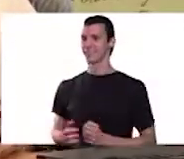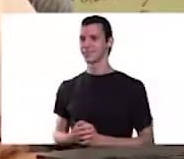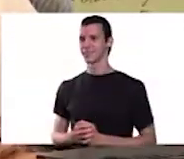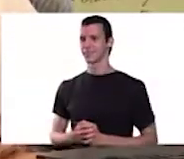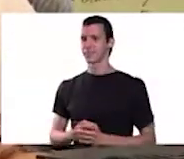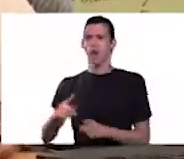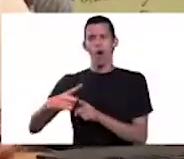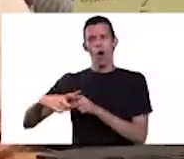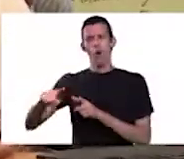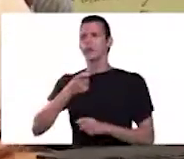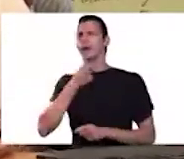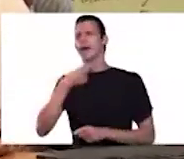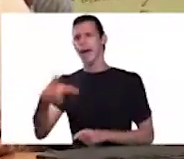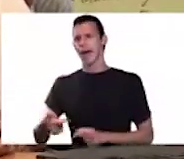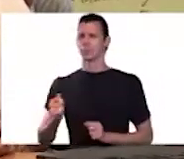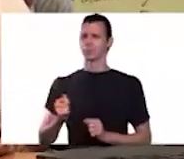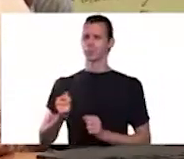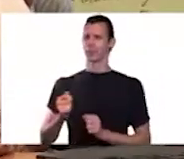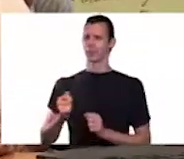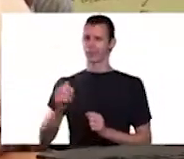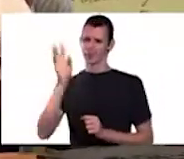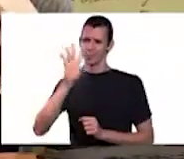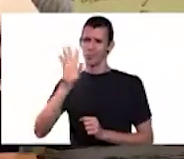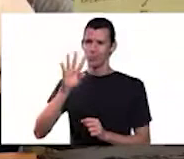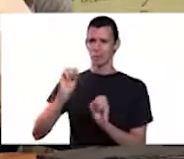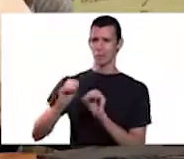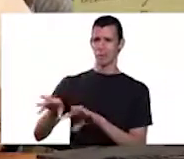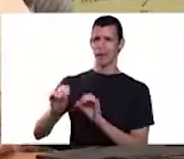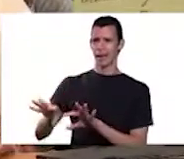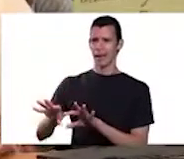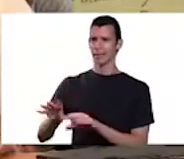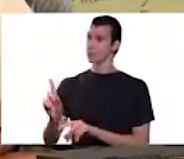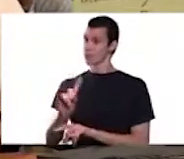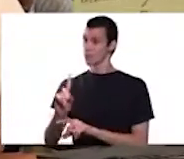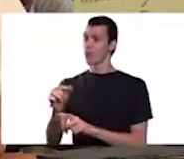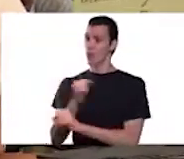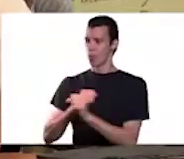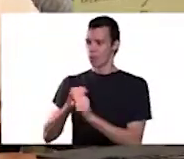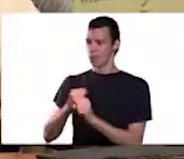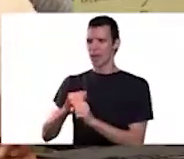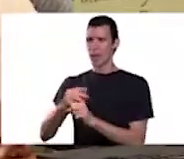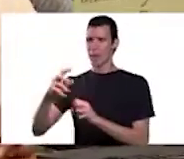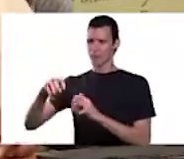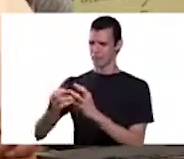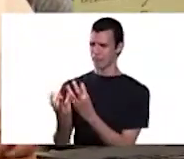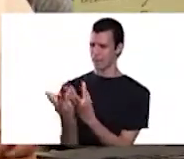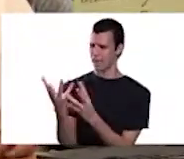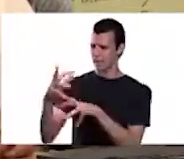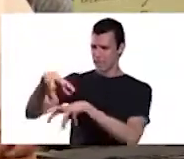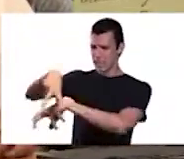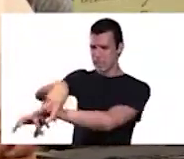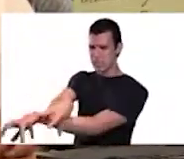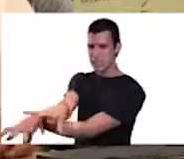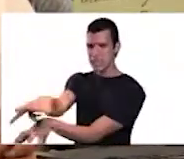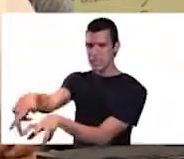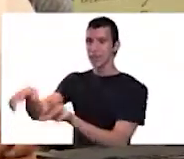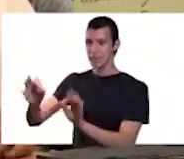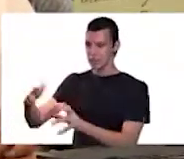etcétera. Pero también hablamos de la biomasa, que el biogás es biomasa, pero ya hoy estamos hablando de usar